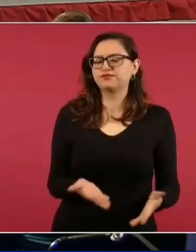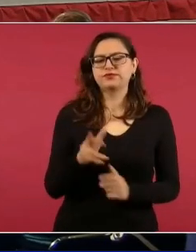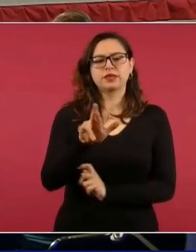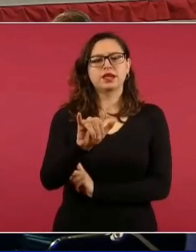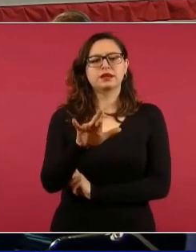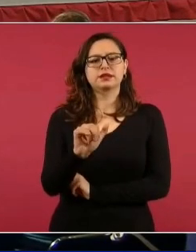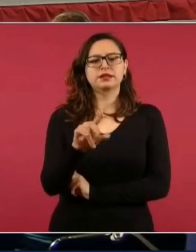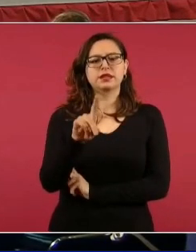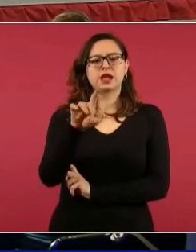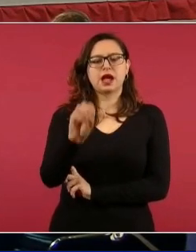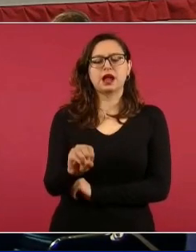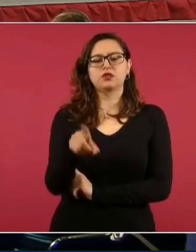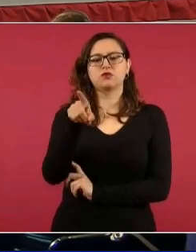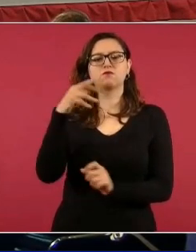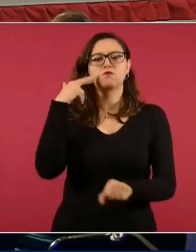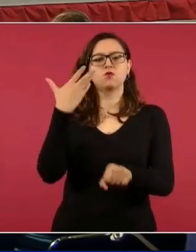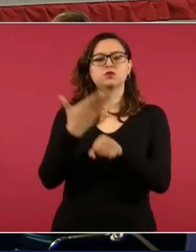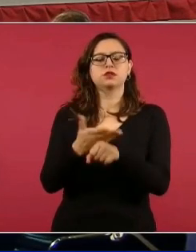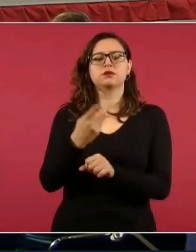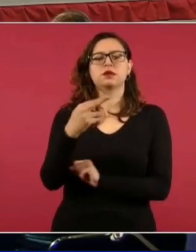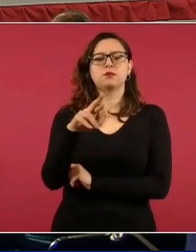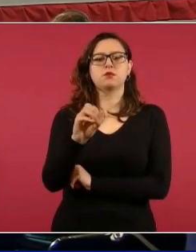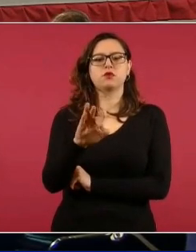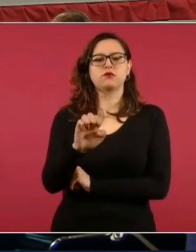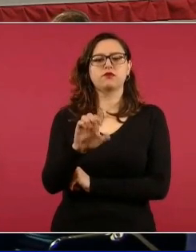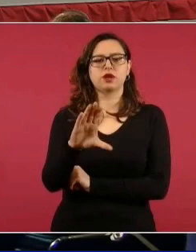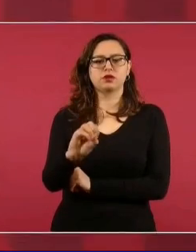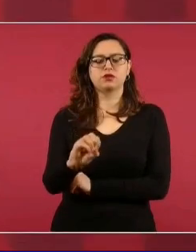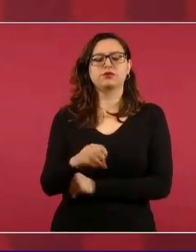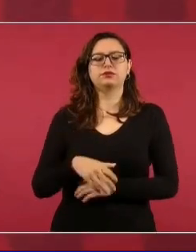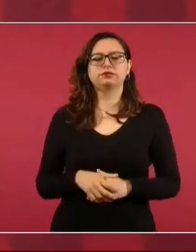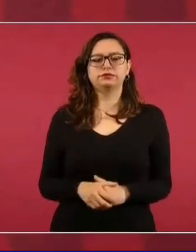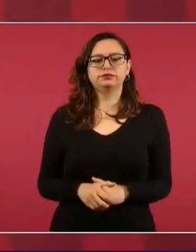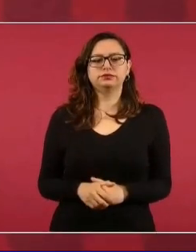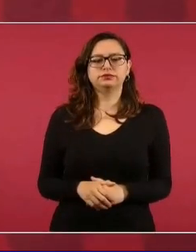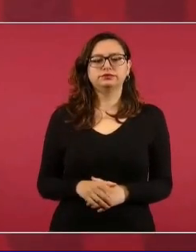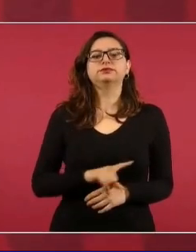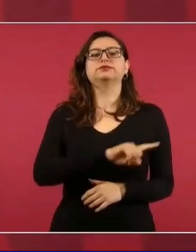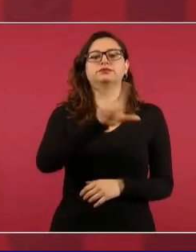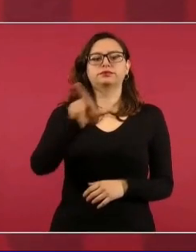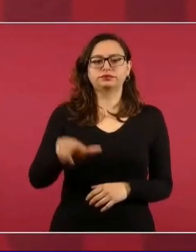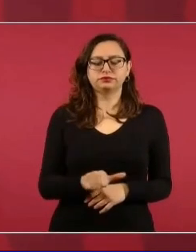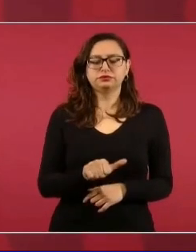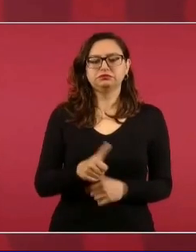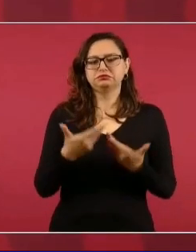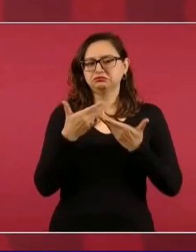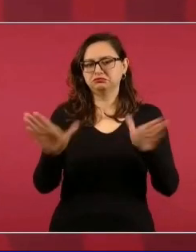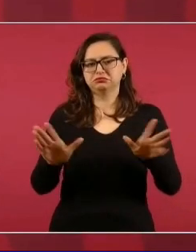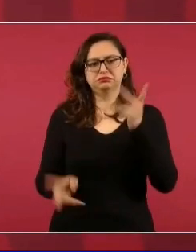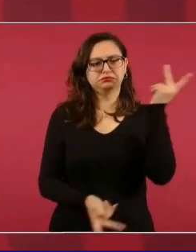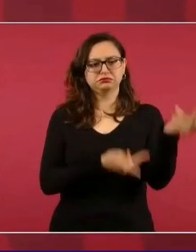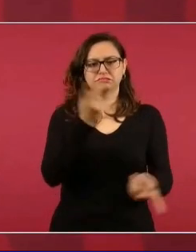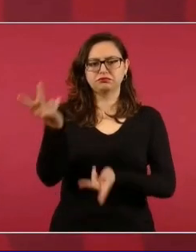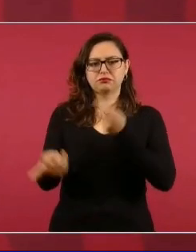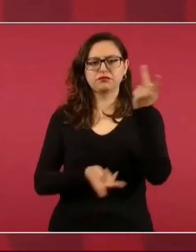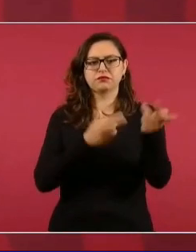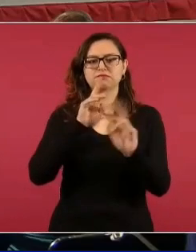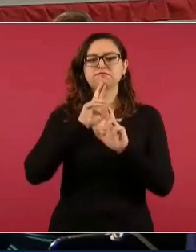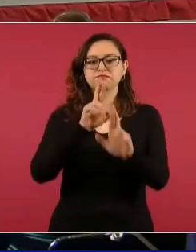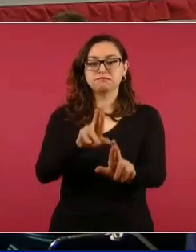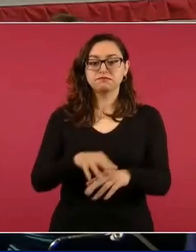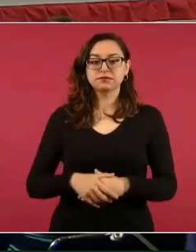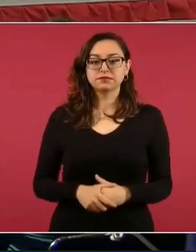Procurador Federal del Consumidor, y después preguntas y